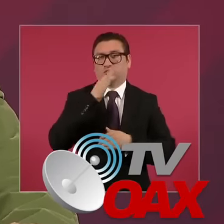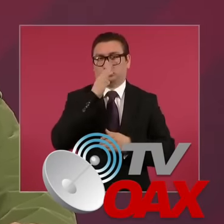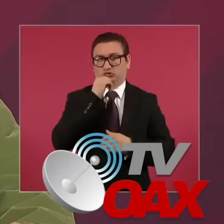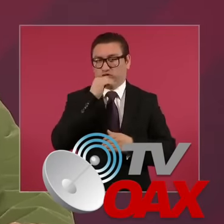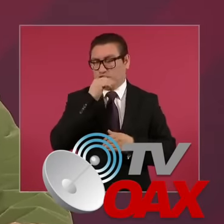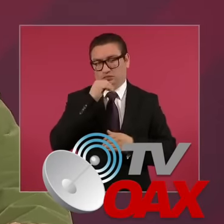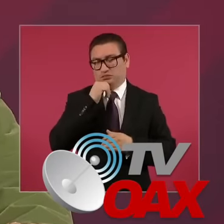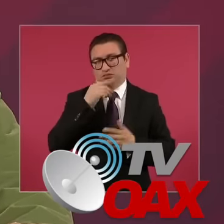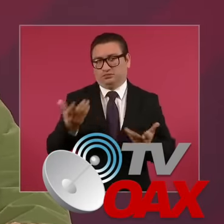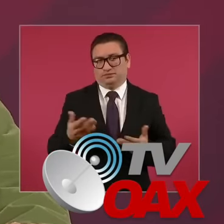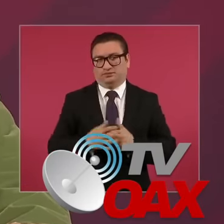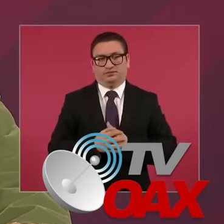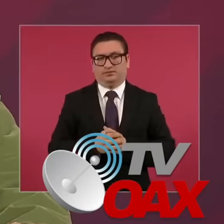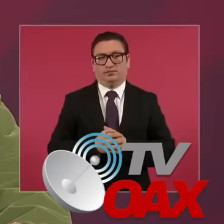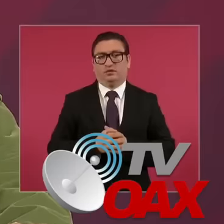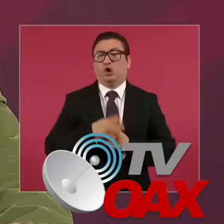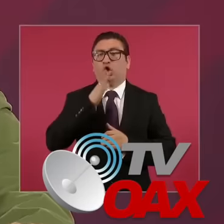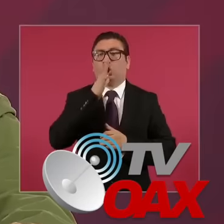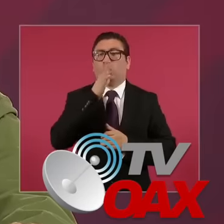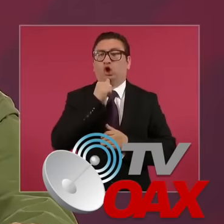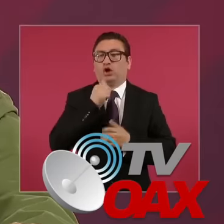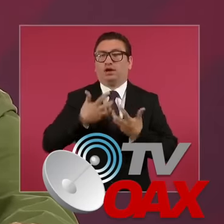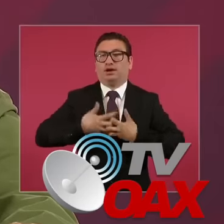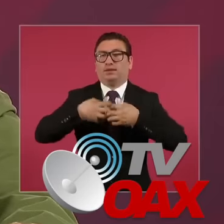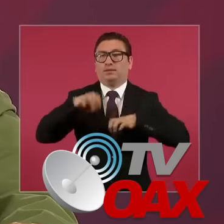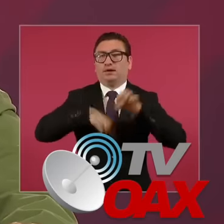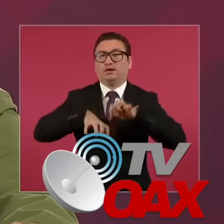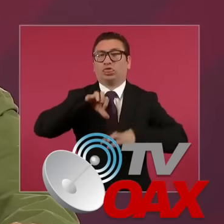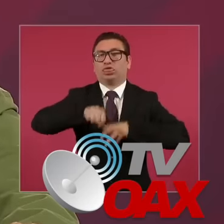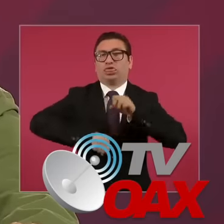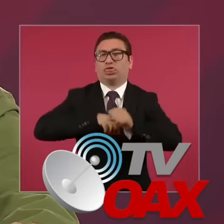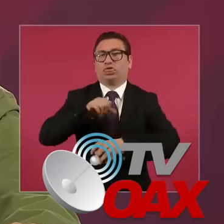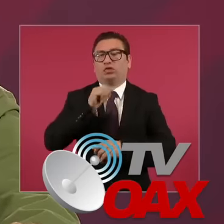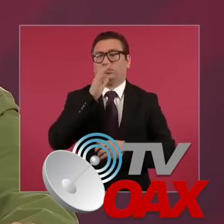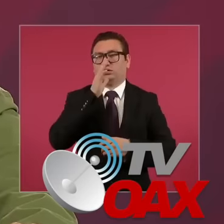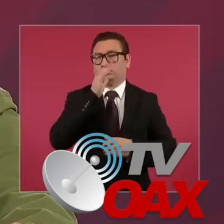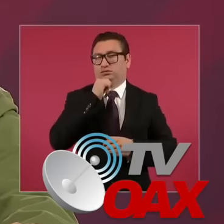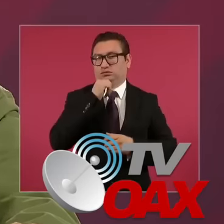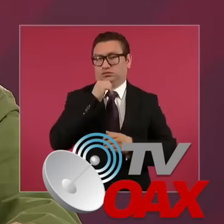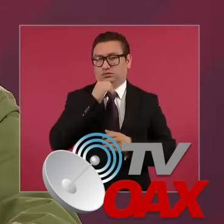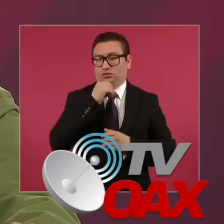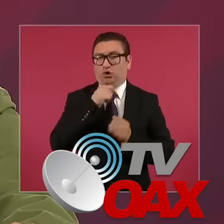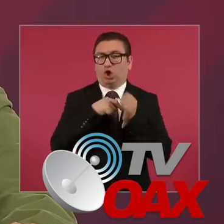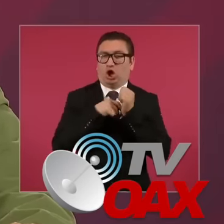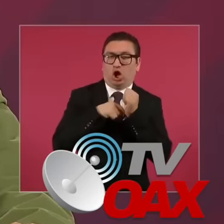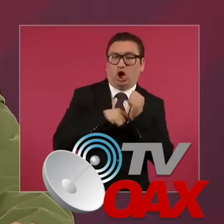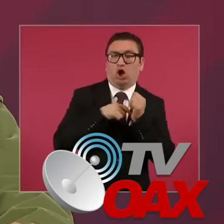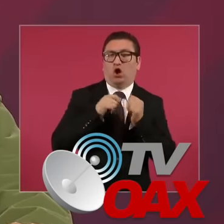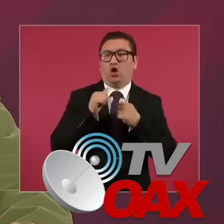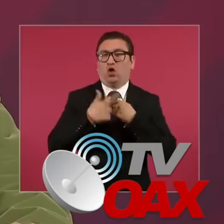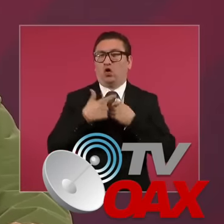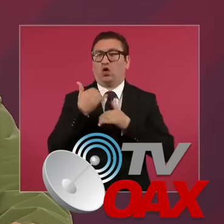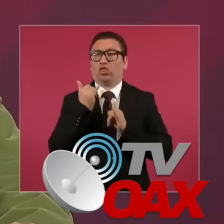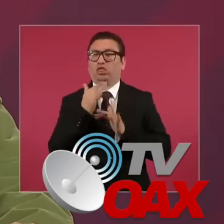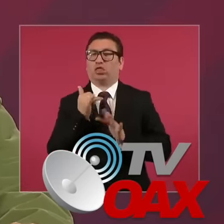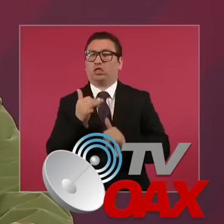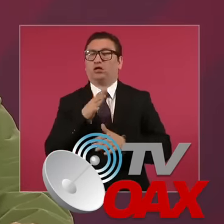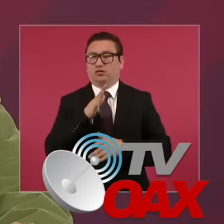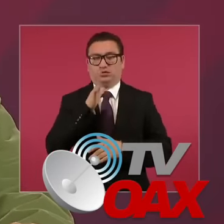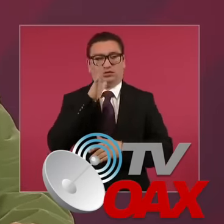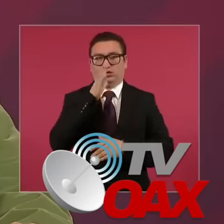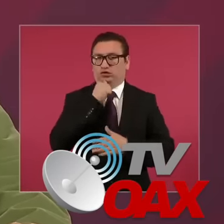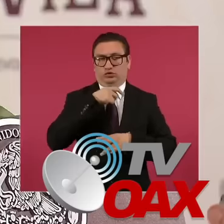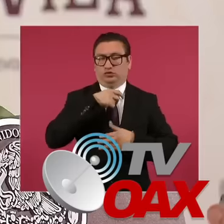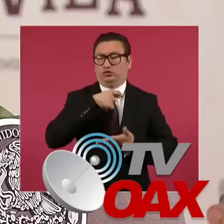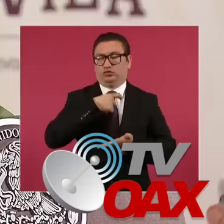hay manera de que una empresa de manera oculta o tramposa pudiera adquirir